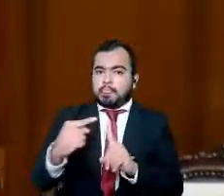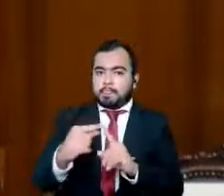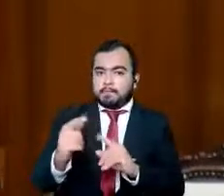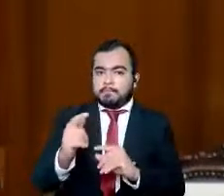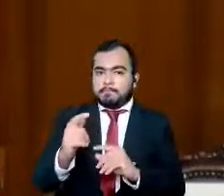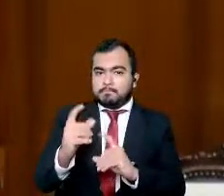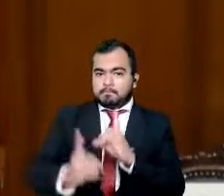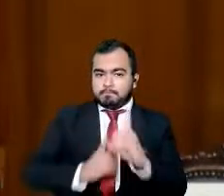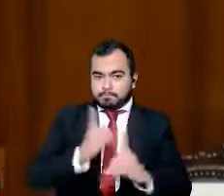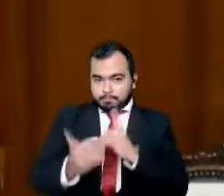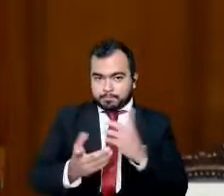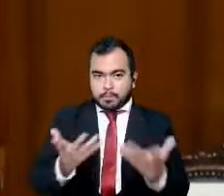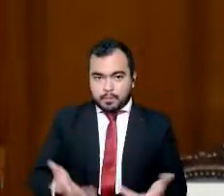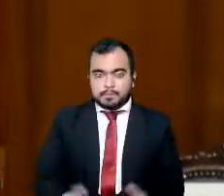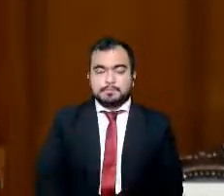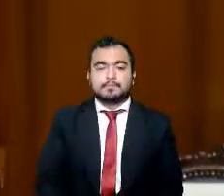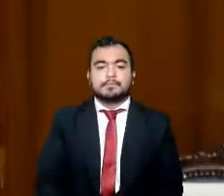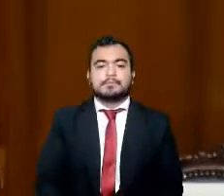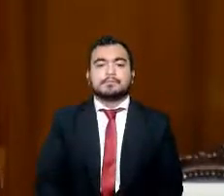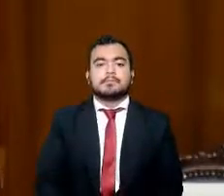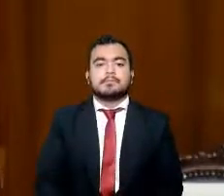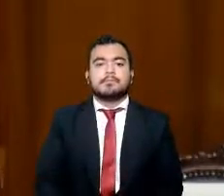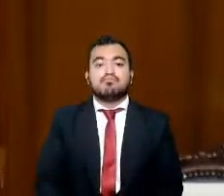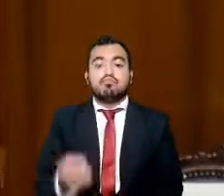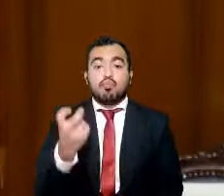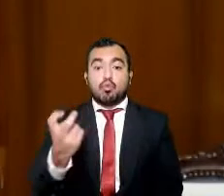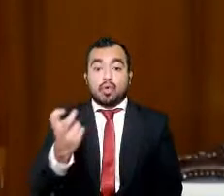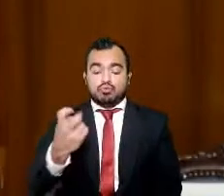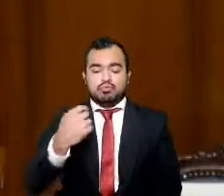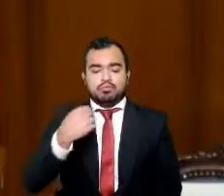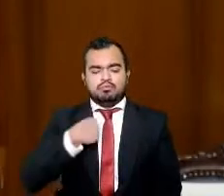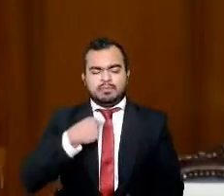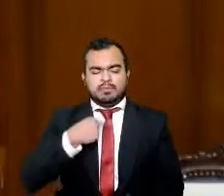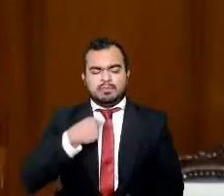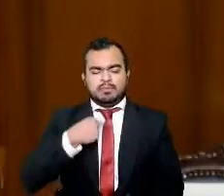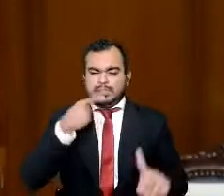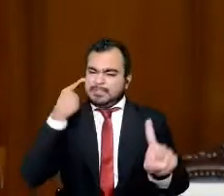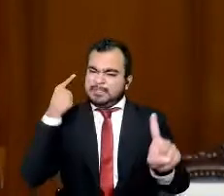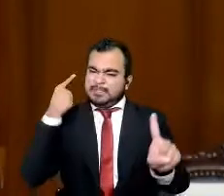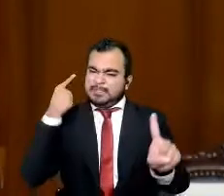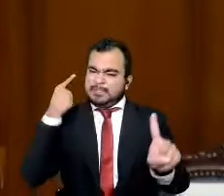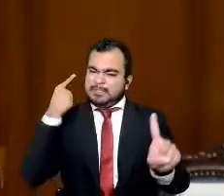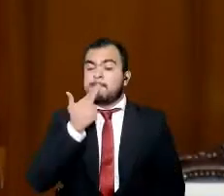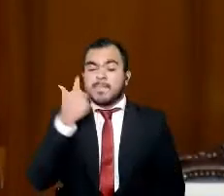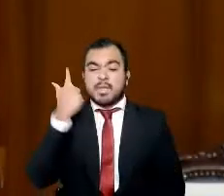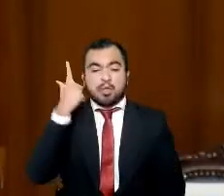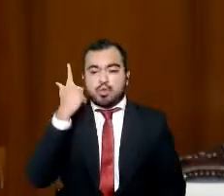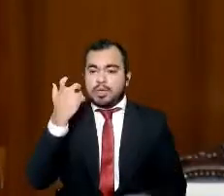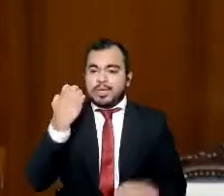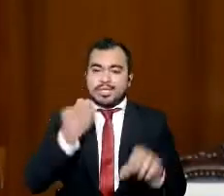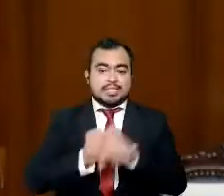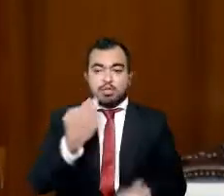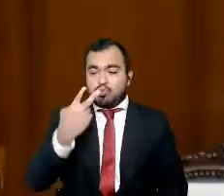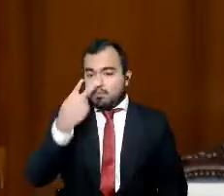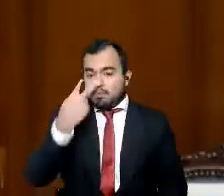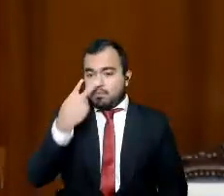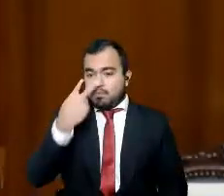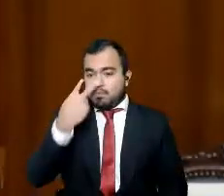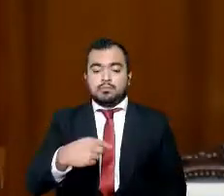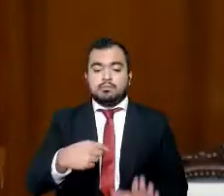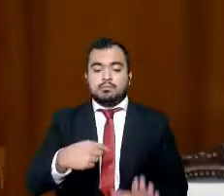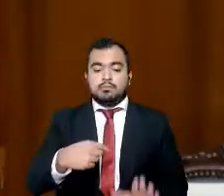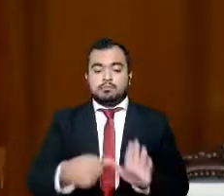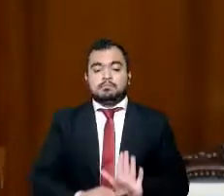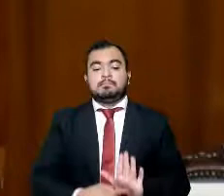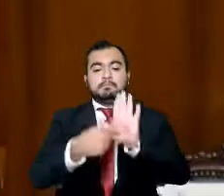Es por esto que, con el firme objetivo de construir un mejor Estado de México, someto a la consideración de este